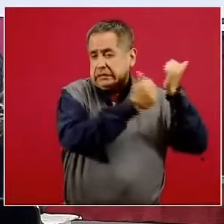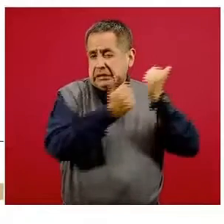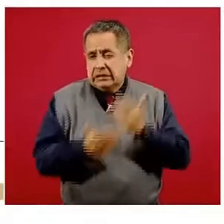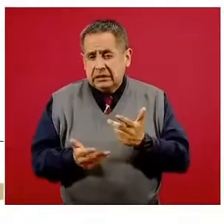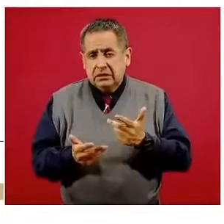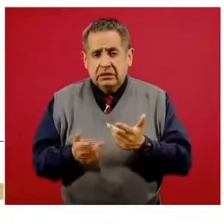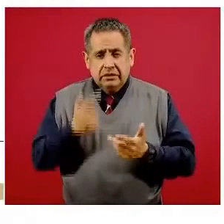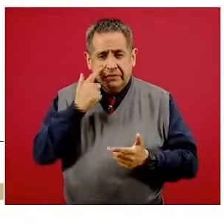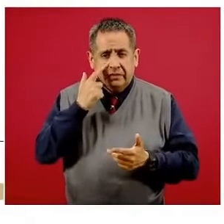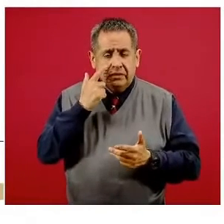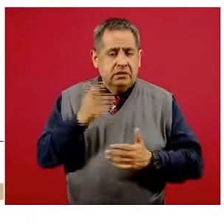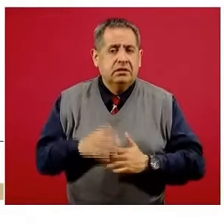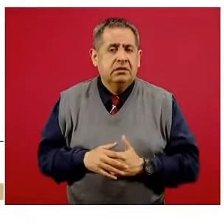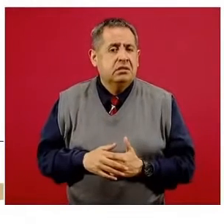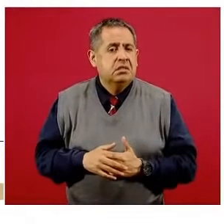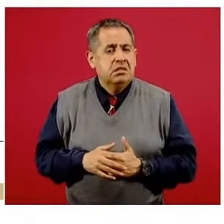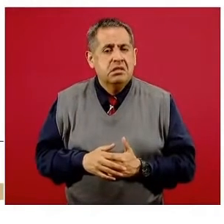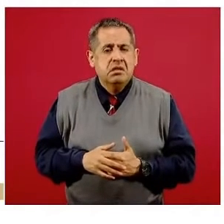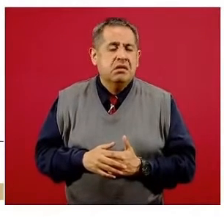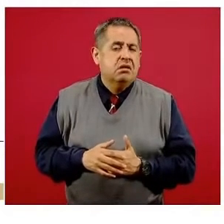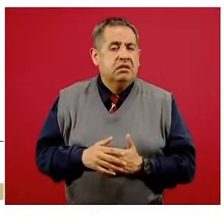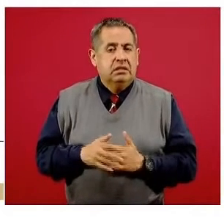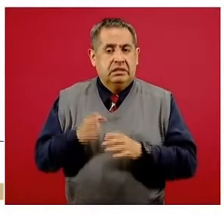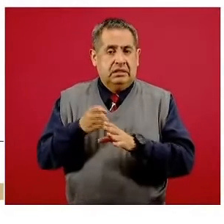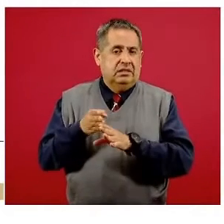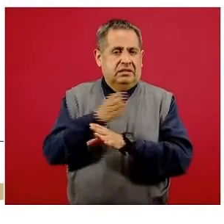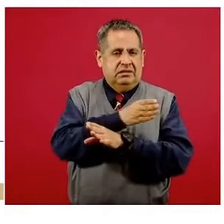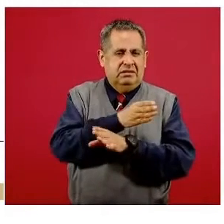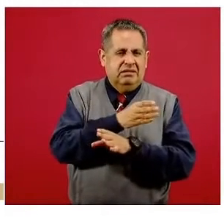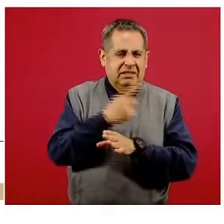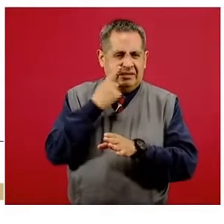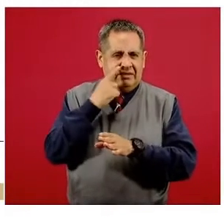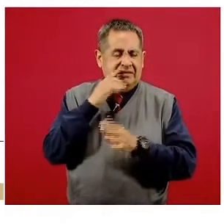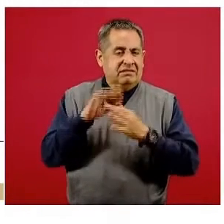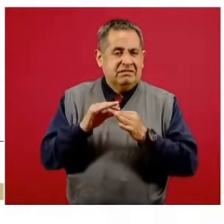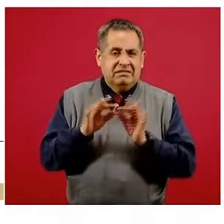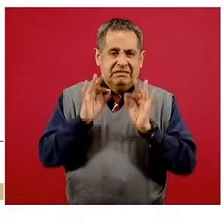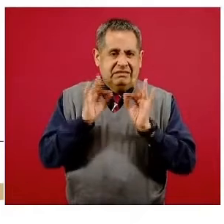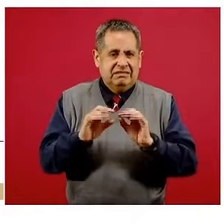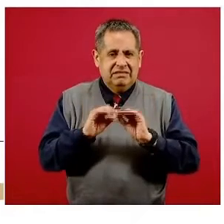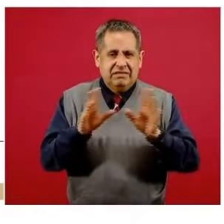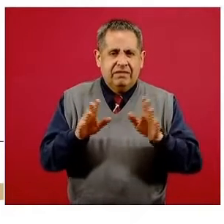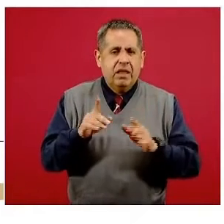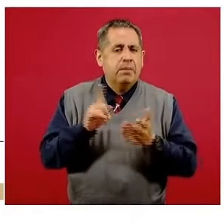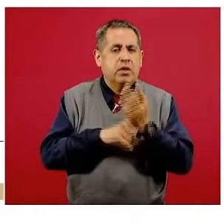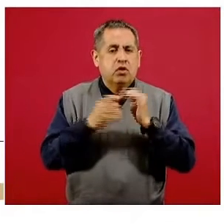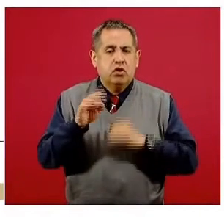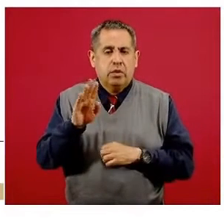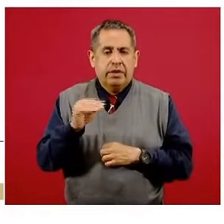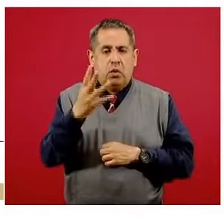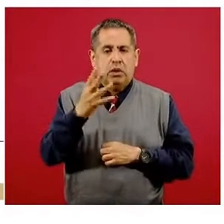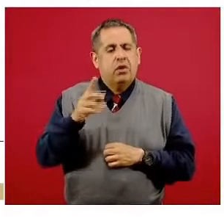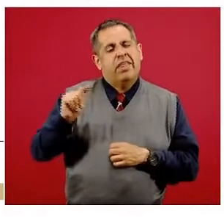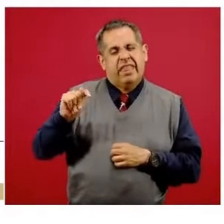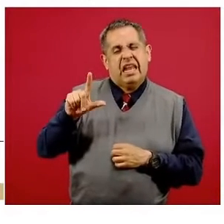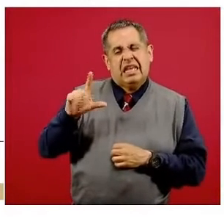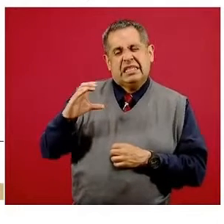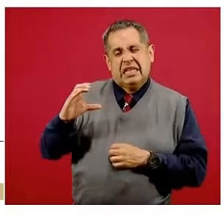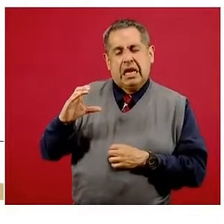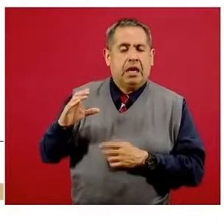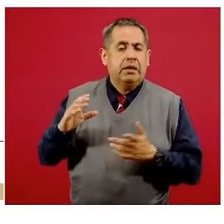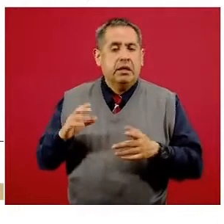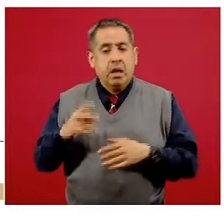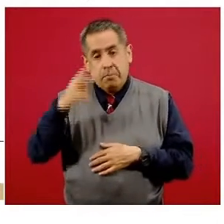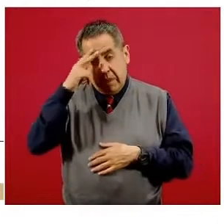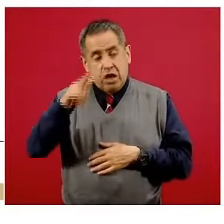estos años previos a cuando se empezó a implementar de manera ya clara en el 94 el Tratado de Libre Comercio,